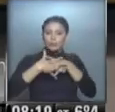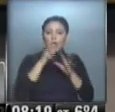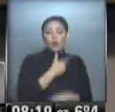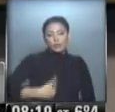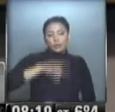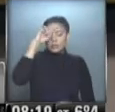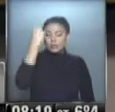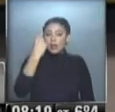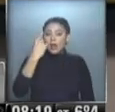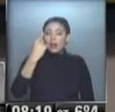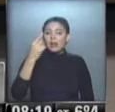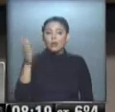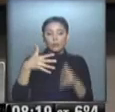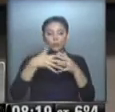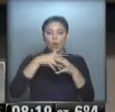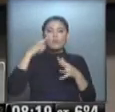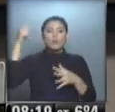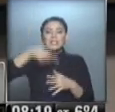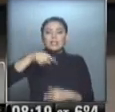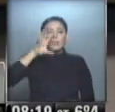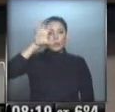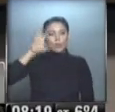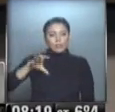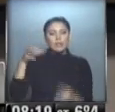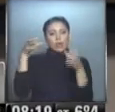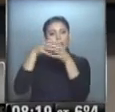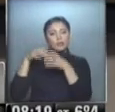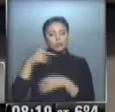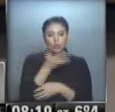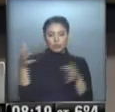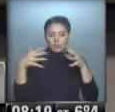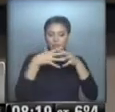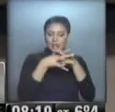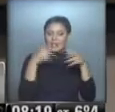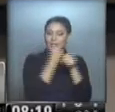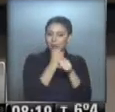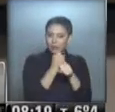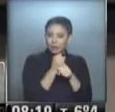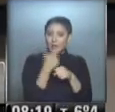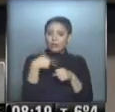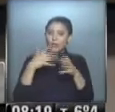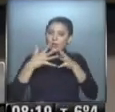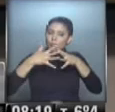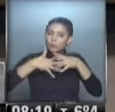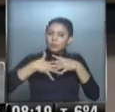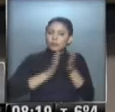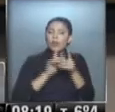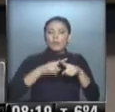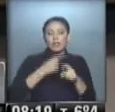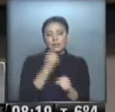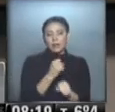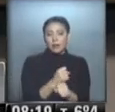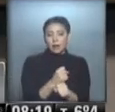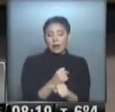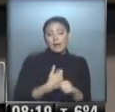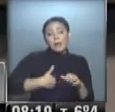gobierno nacional es con los municipios, las provincias y las organizaciones sociales con las cuales se articula la política de empleo